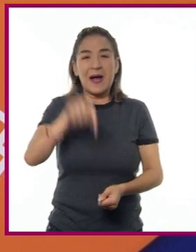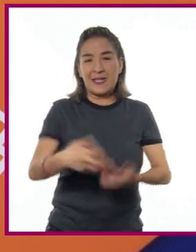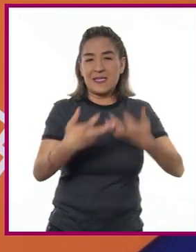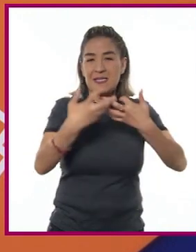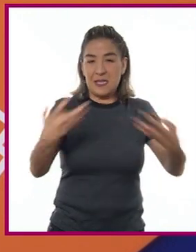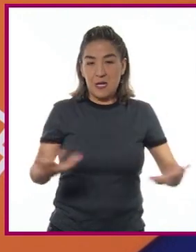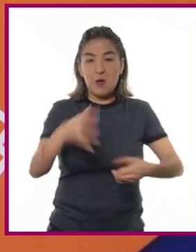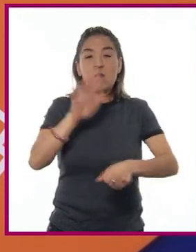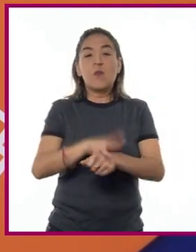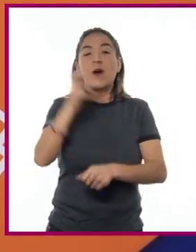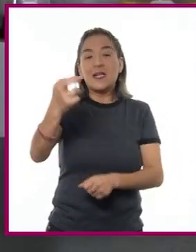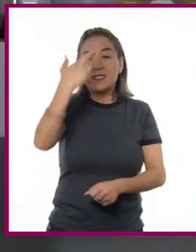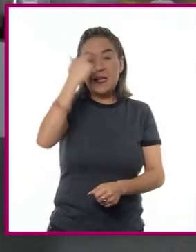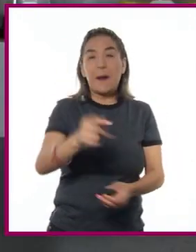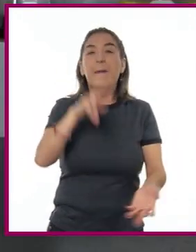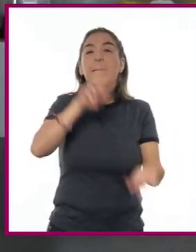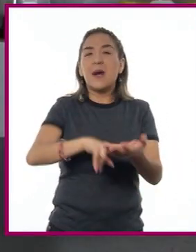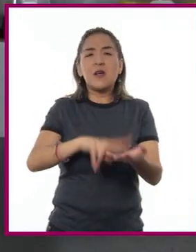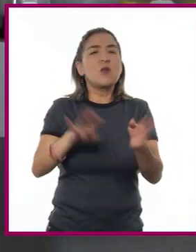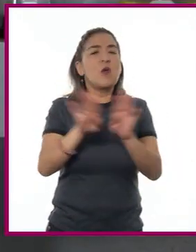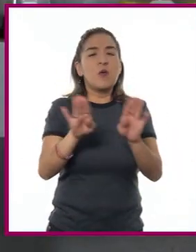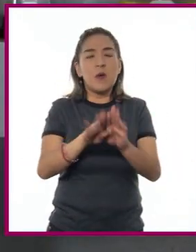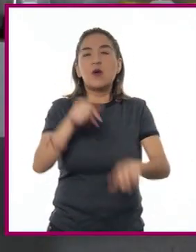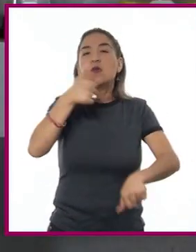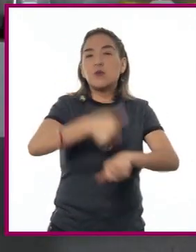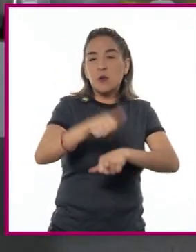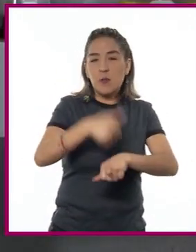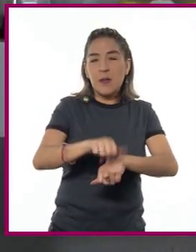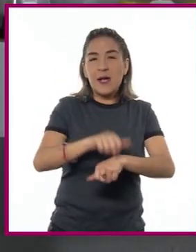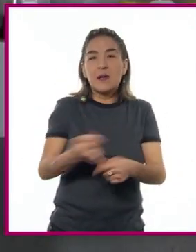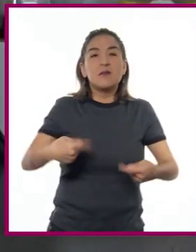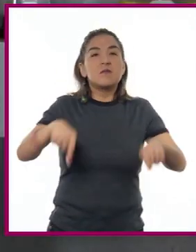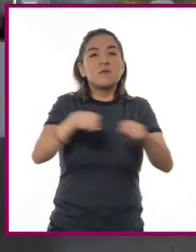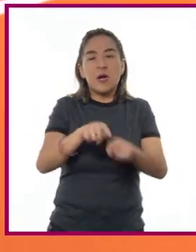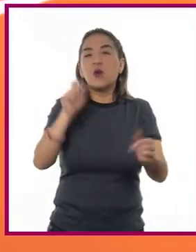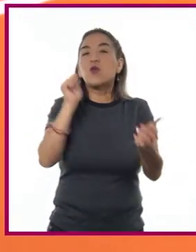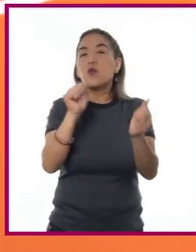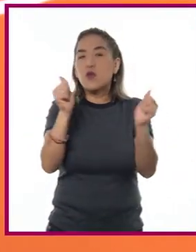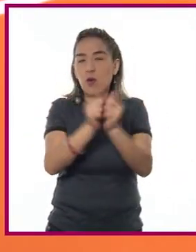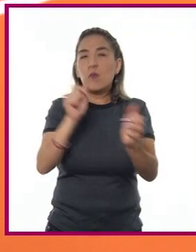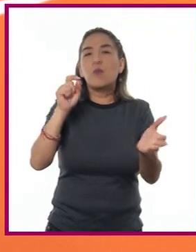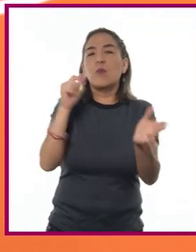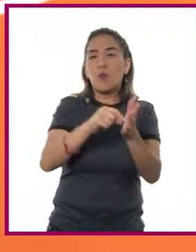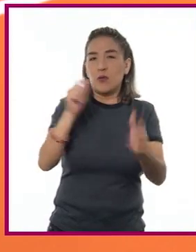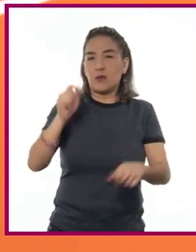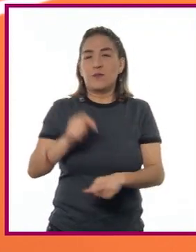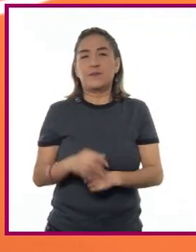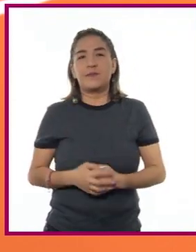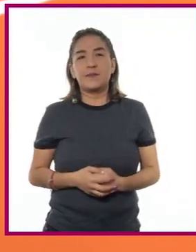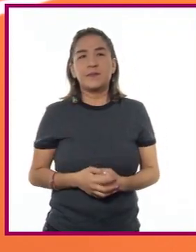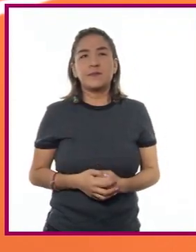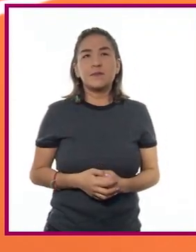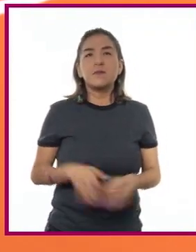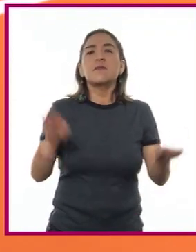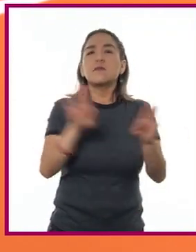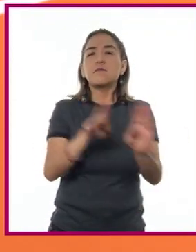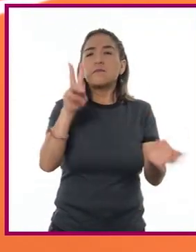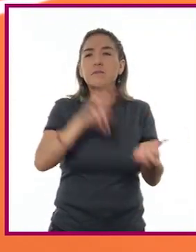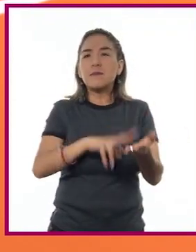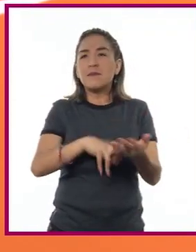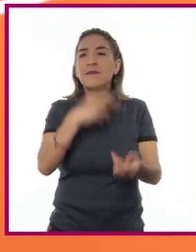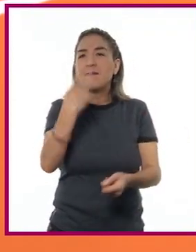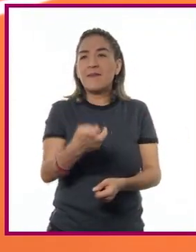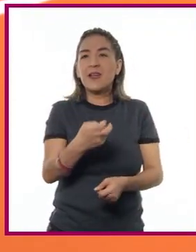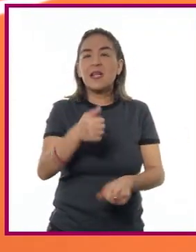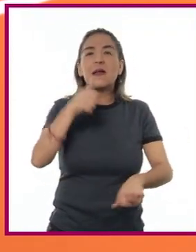Por esta razón, su valor se expresa con un número entero y decimales. Para calcular el valor de la masa